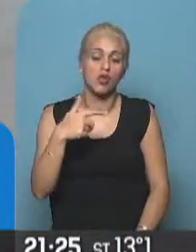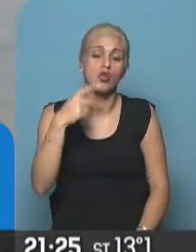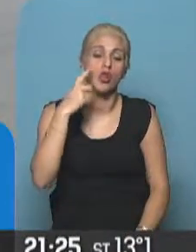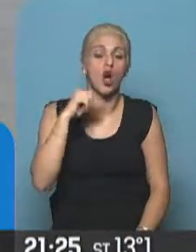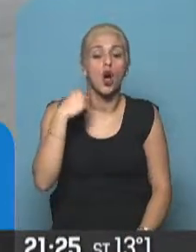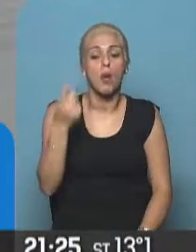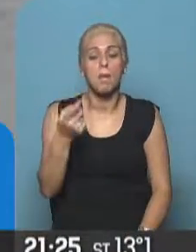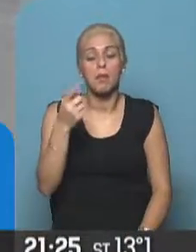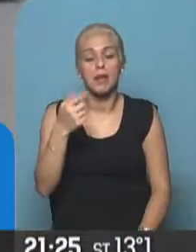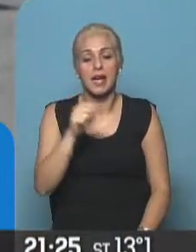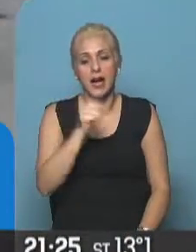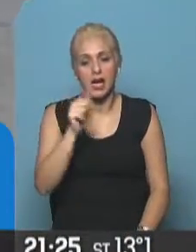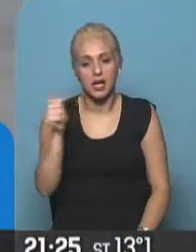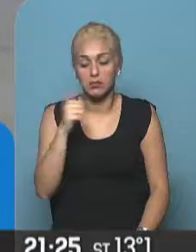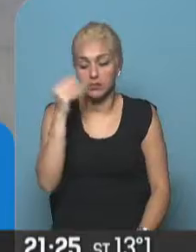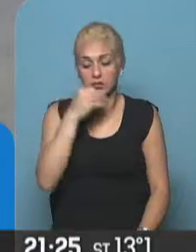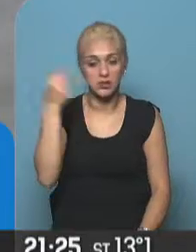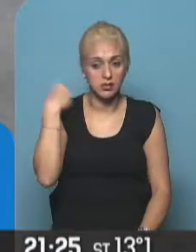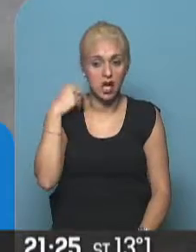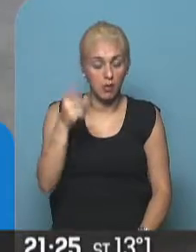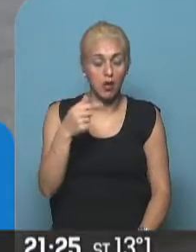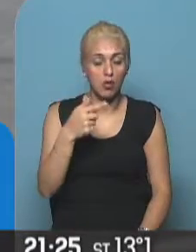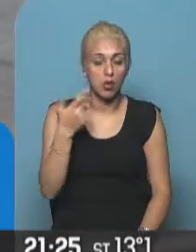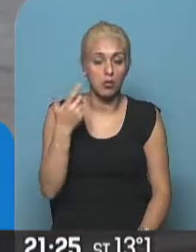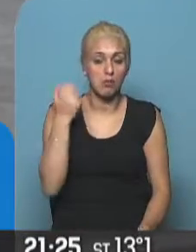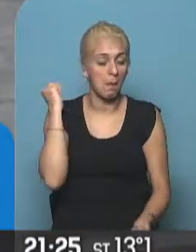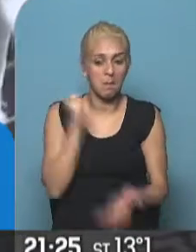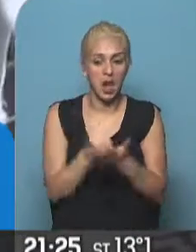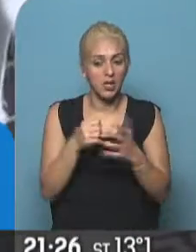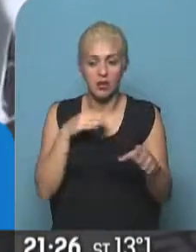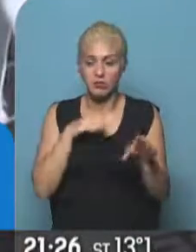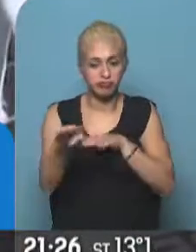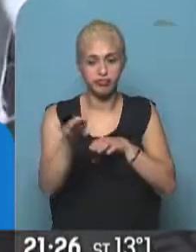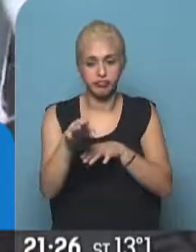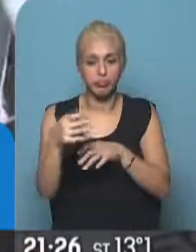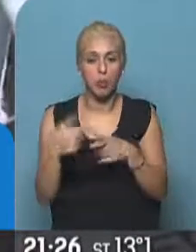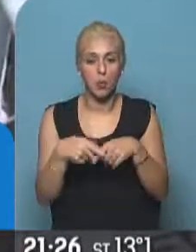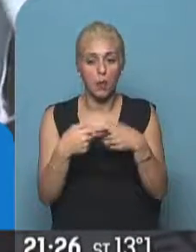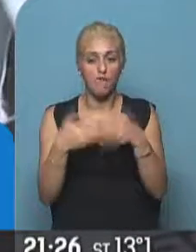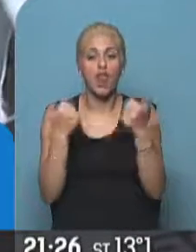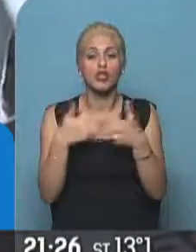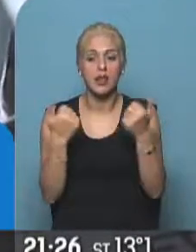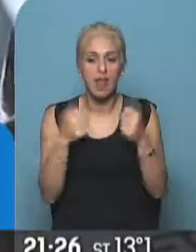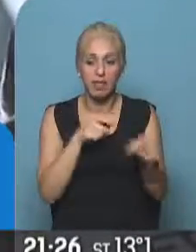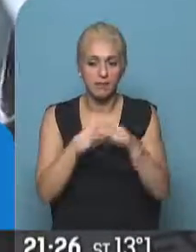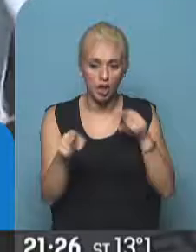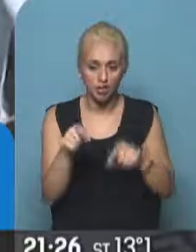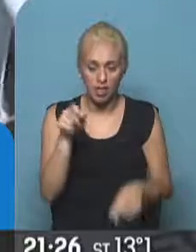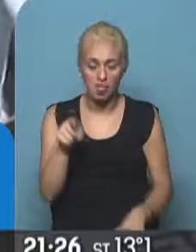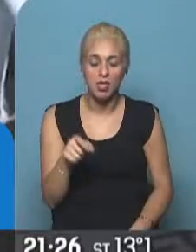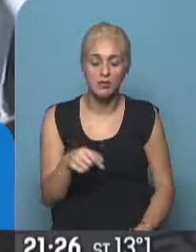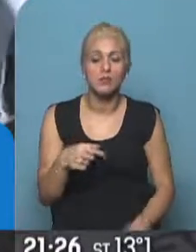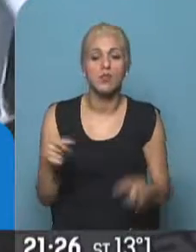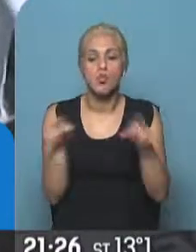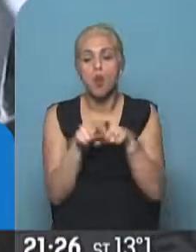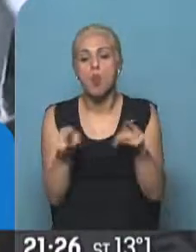mundial, que el sábado había batido justamente el récord histórico de pole position en Fórmula 1, lo